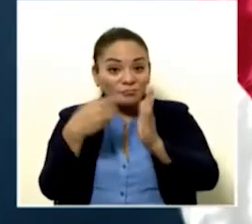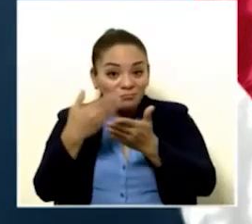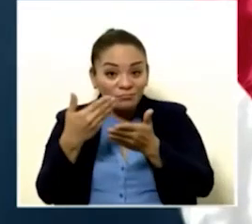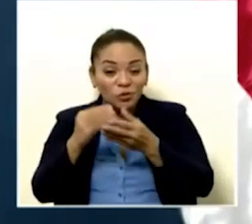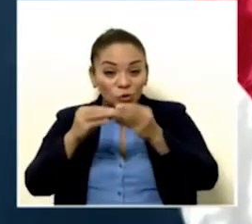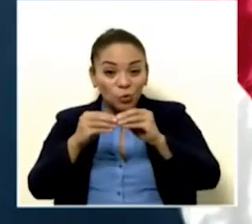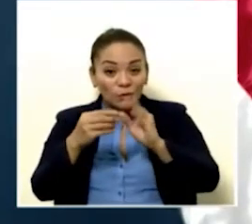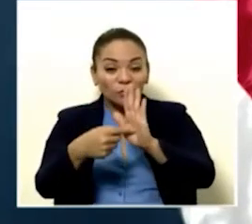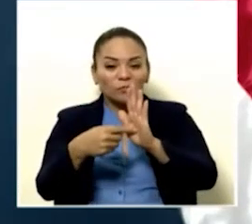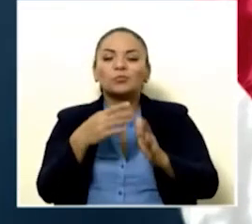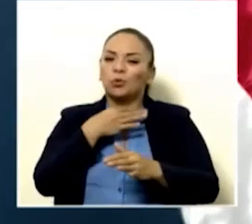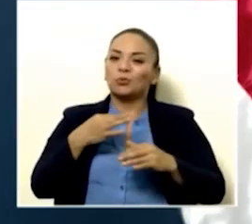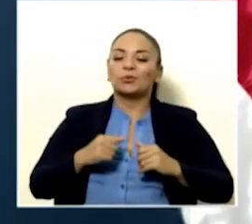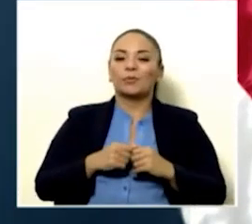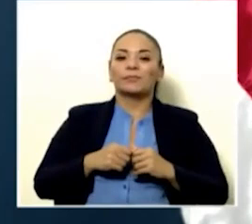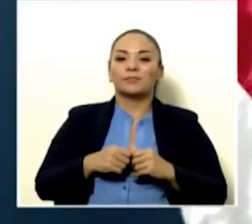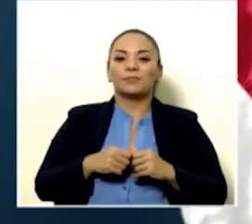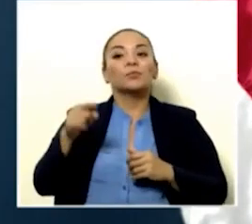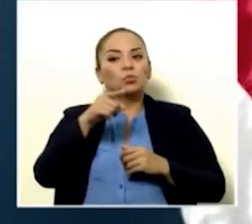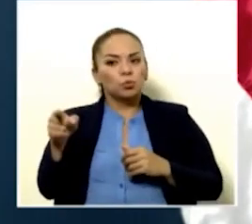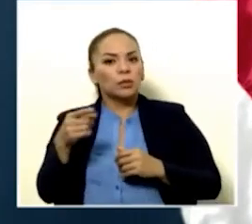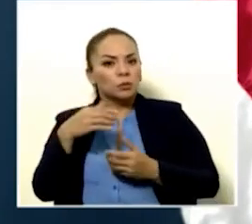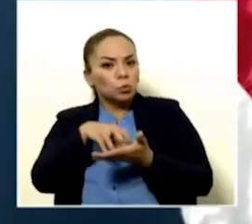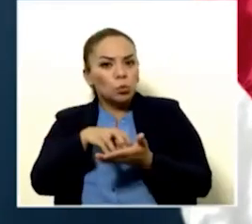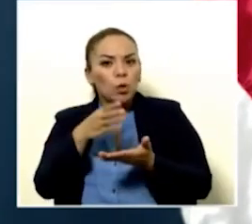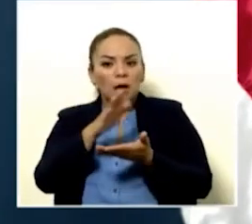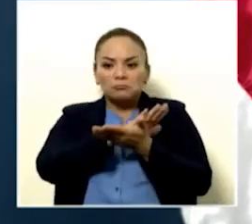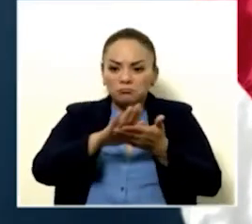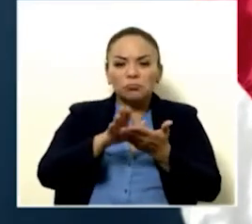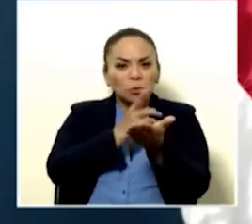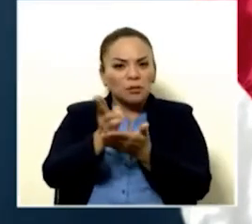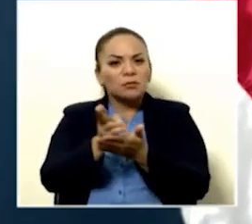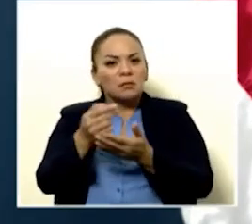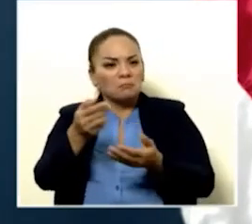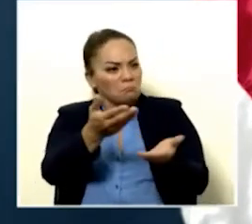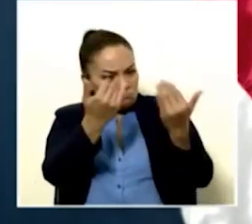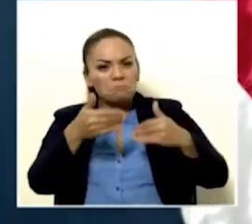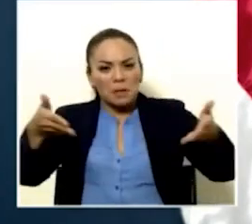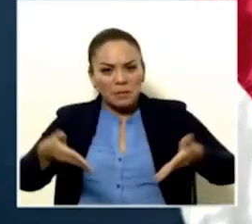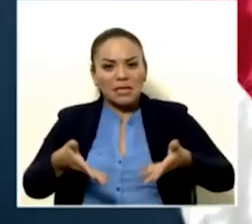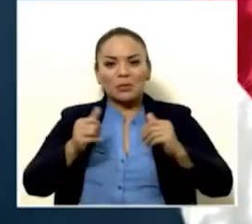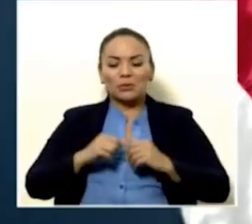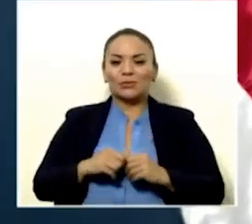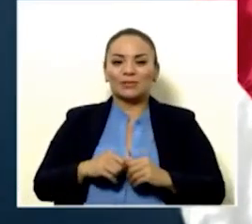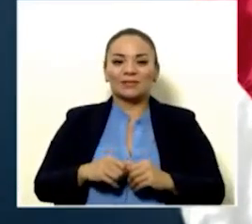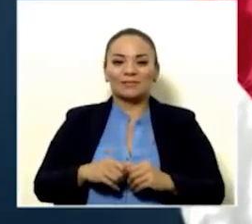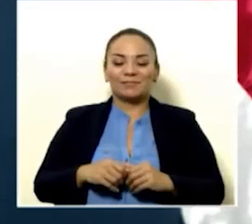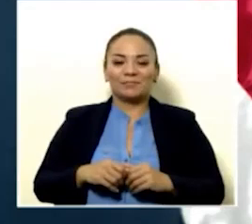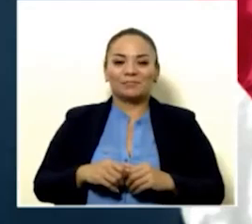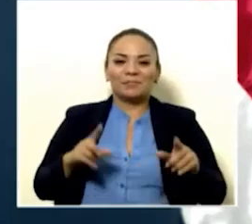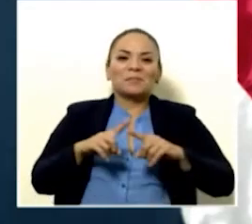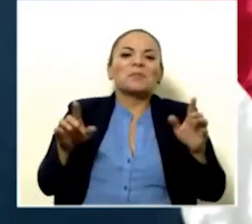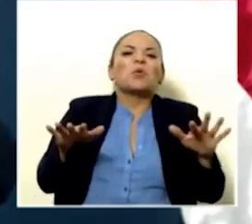si tienen preguntas sobre la transparencia y la honestidad del proceso, aquí estamos bienvenidos. Pero hey, ¿cómo le contesta